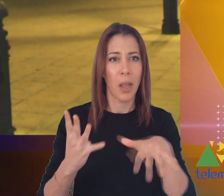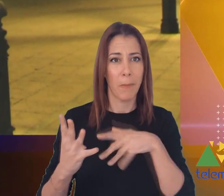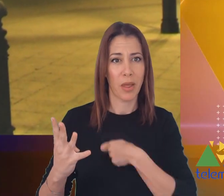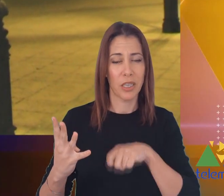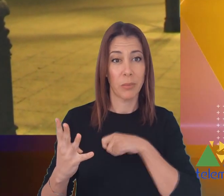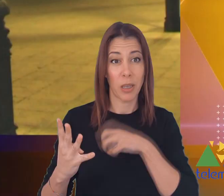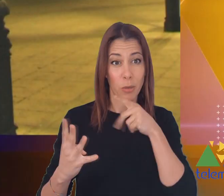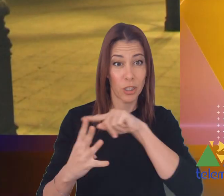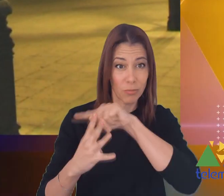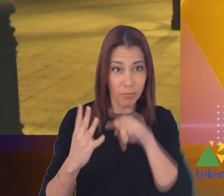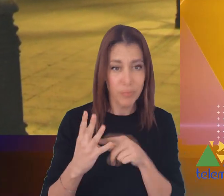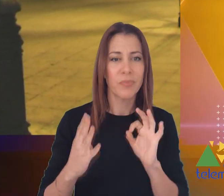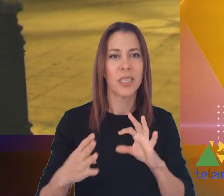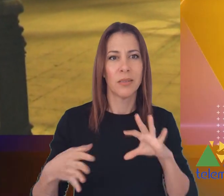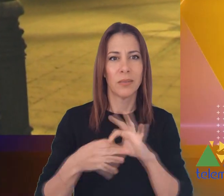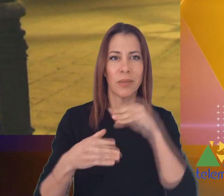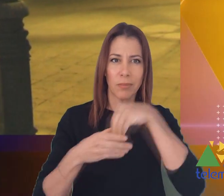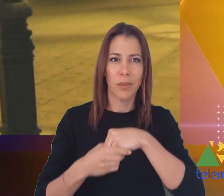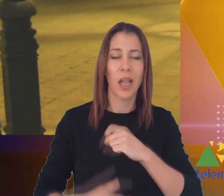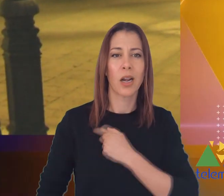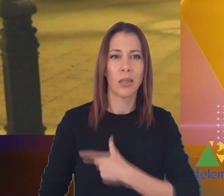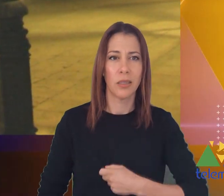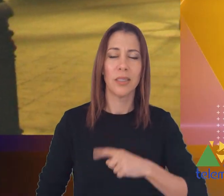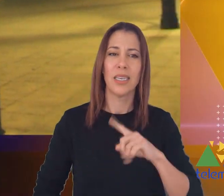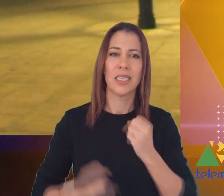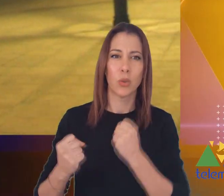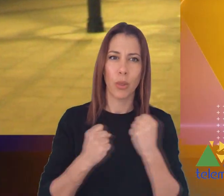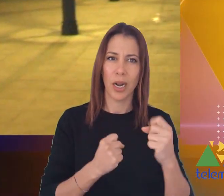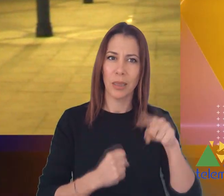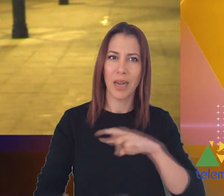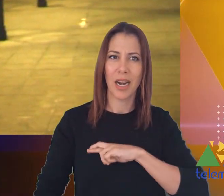del corazón institucional y religioso de la ciudad.